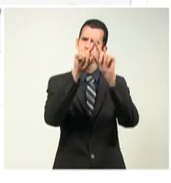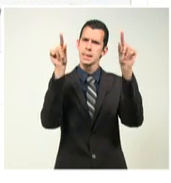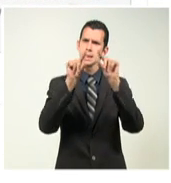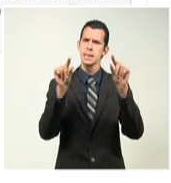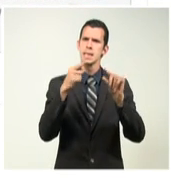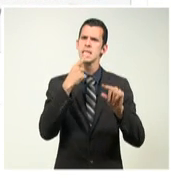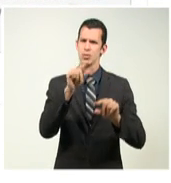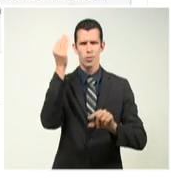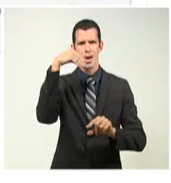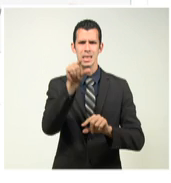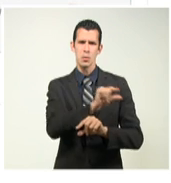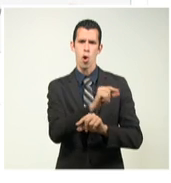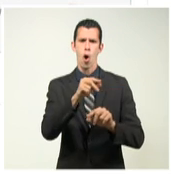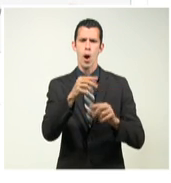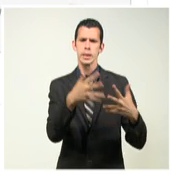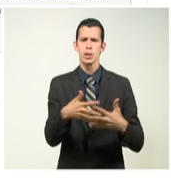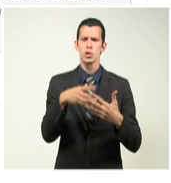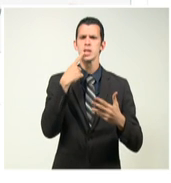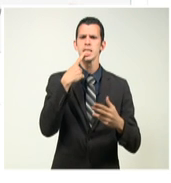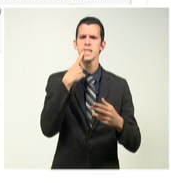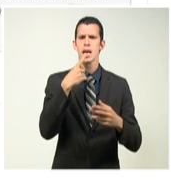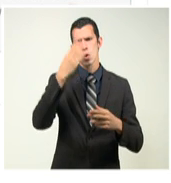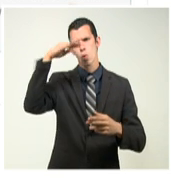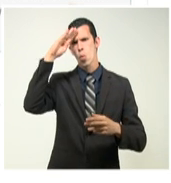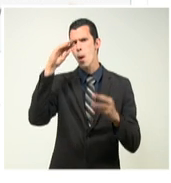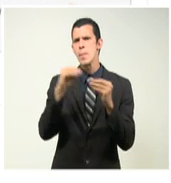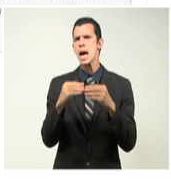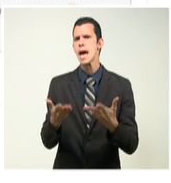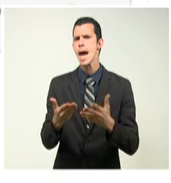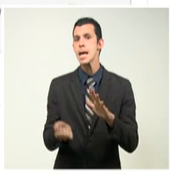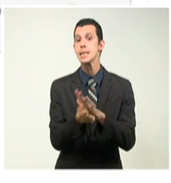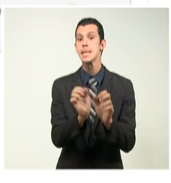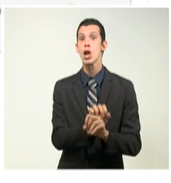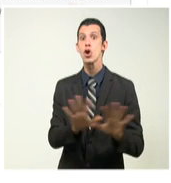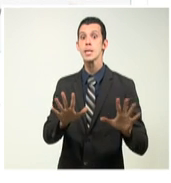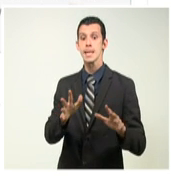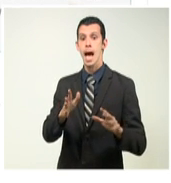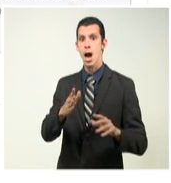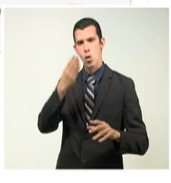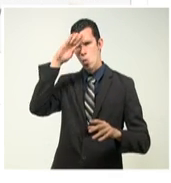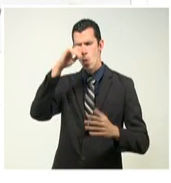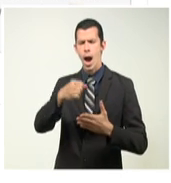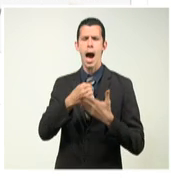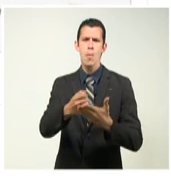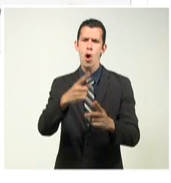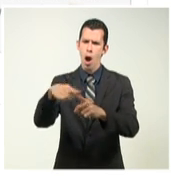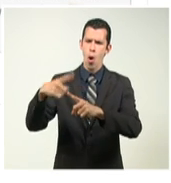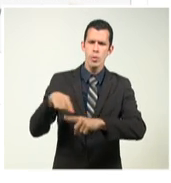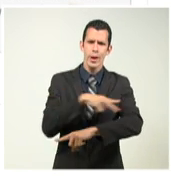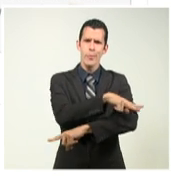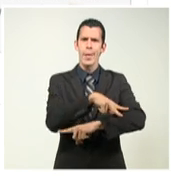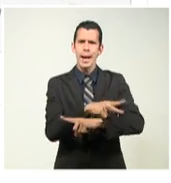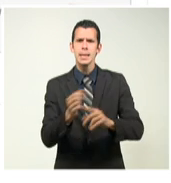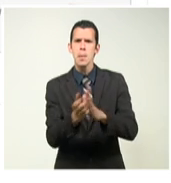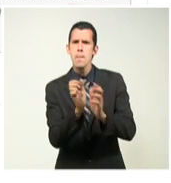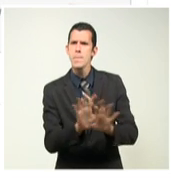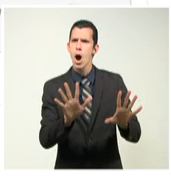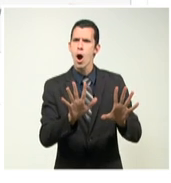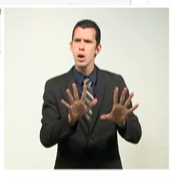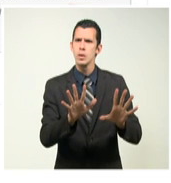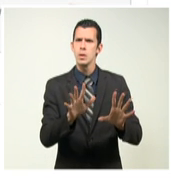del terrorismo. Por años, lean, he solicitado primero a la administración Obama y luego a la Trump reincorporar